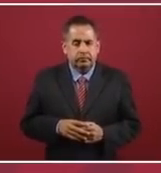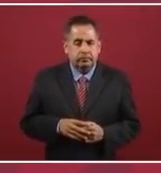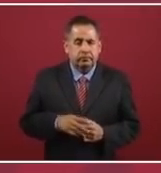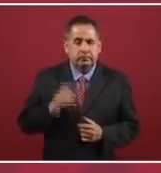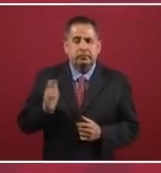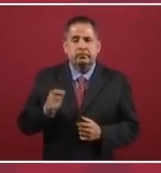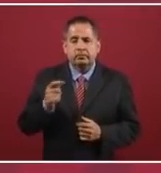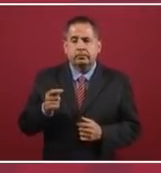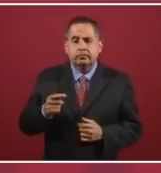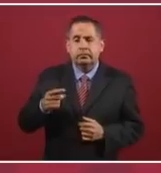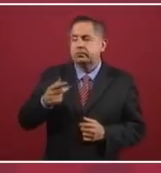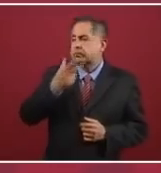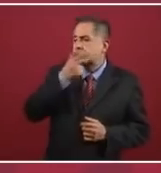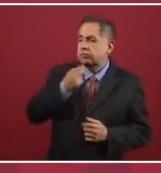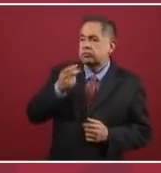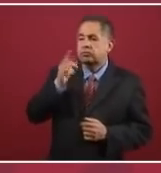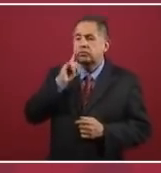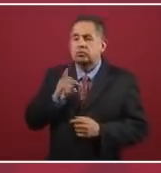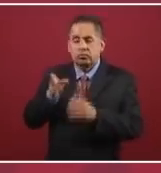son los hombres, las mujeres,